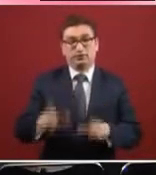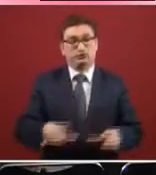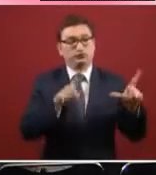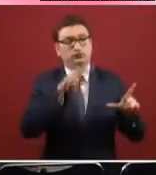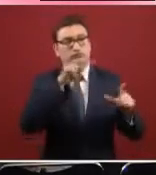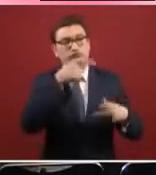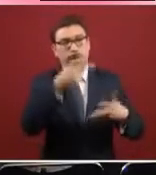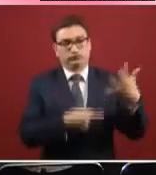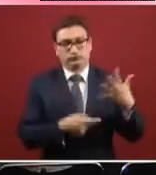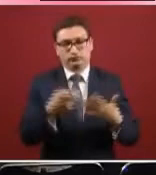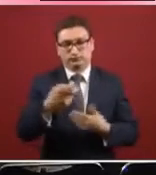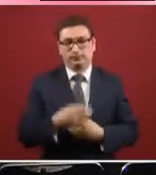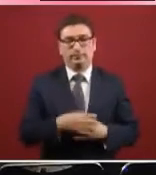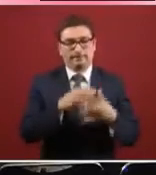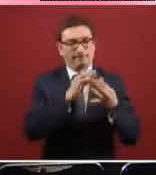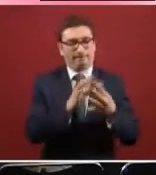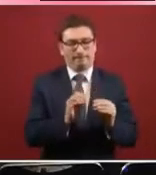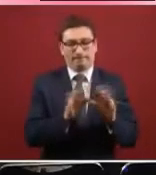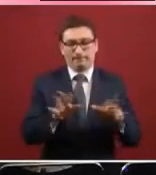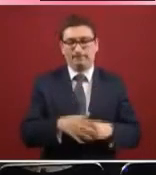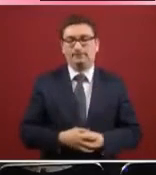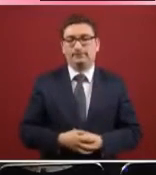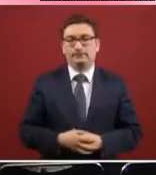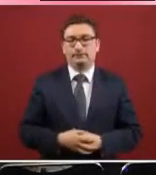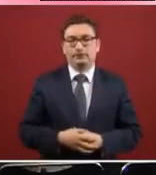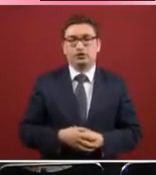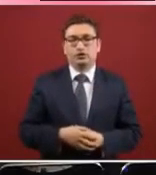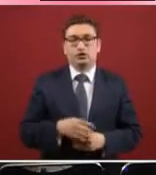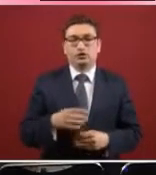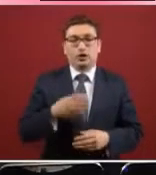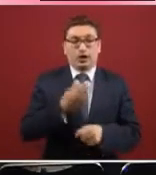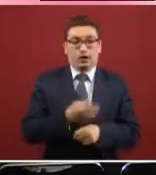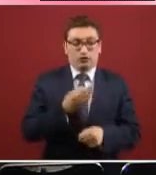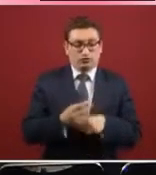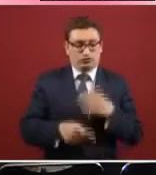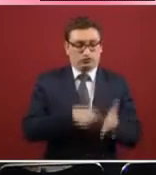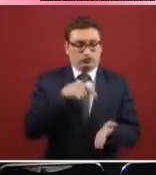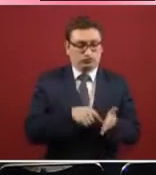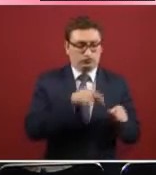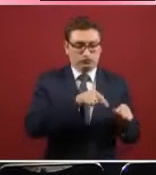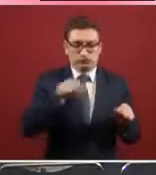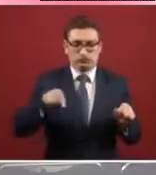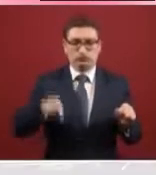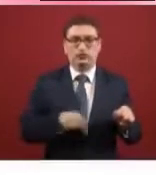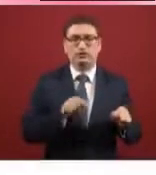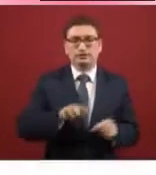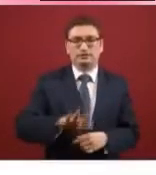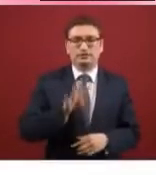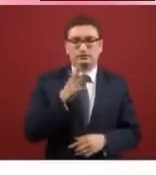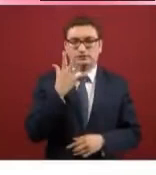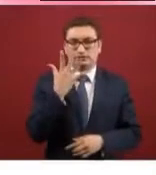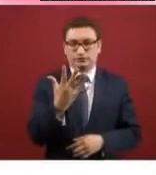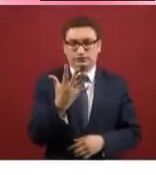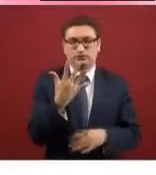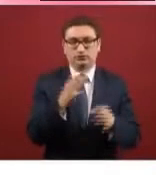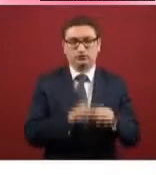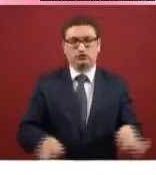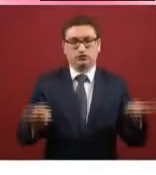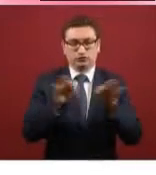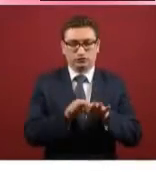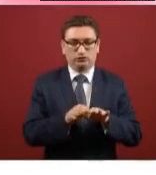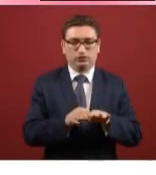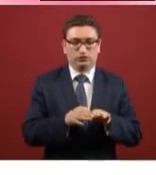es la que ya aparece. Estamos trabajando en cinco puntos principales, que son el tramo Estación